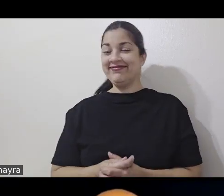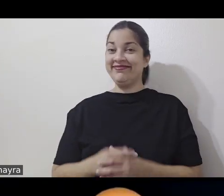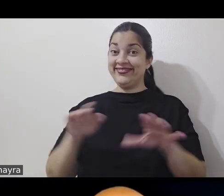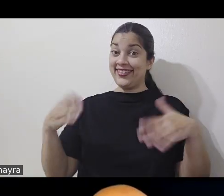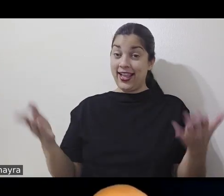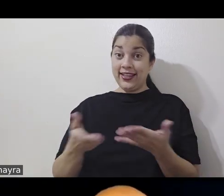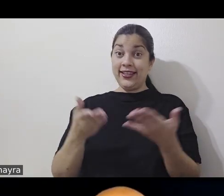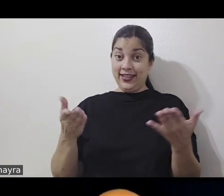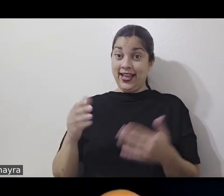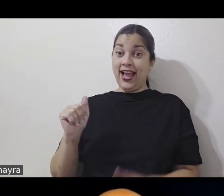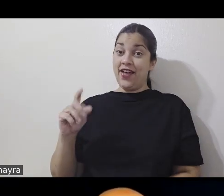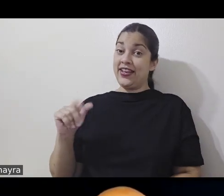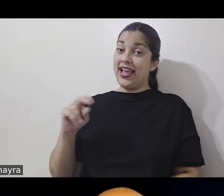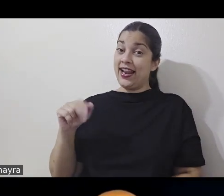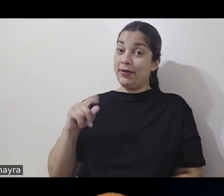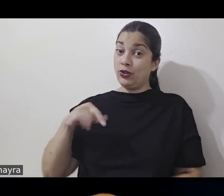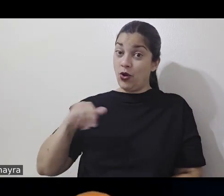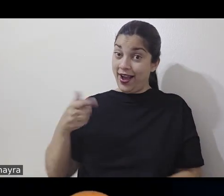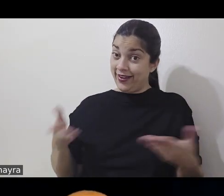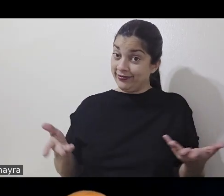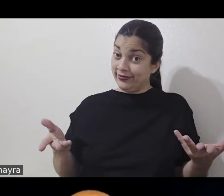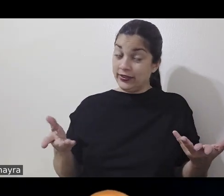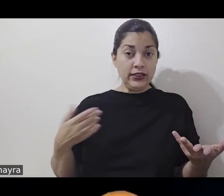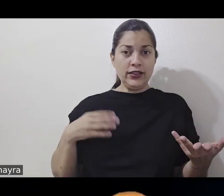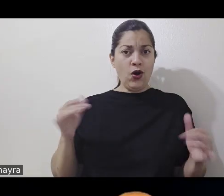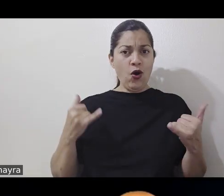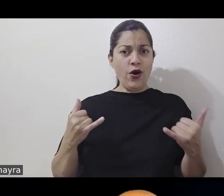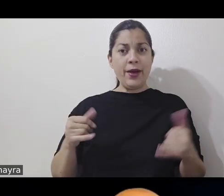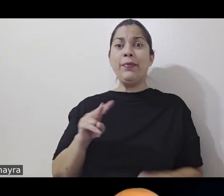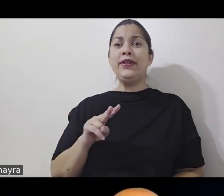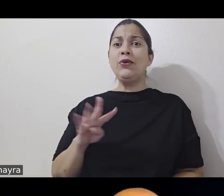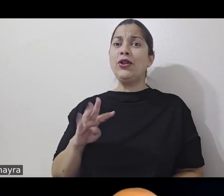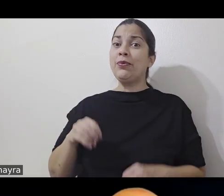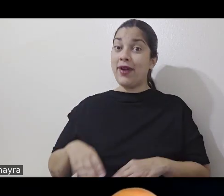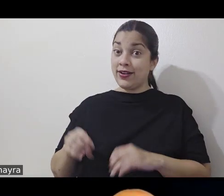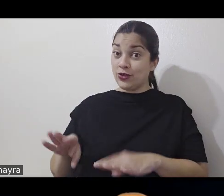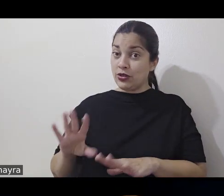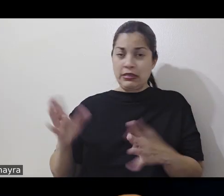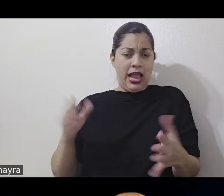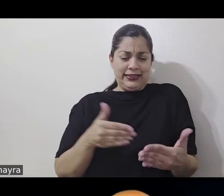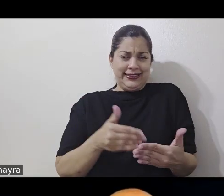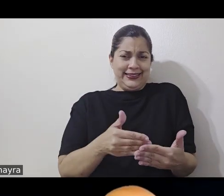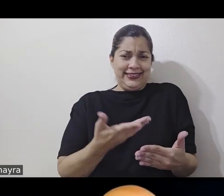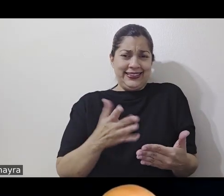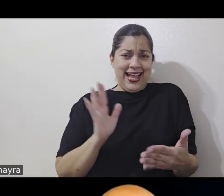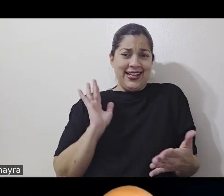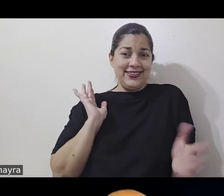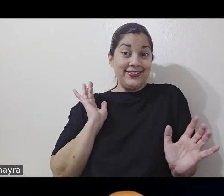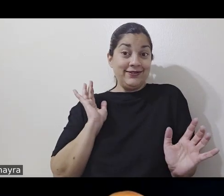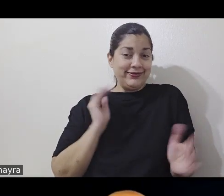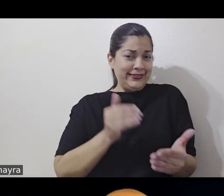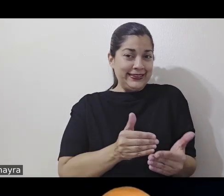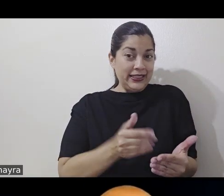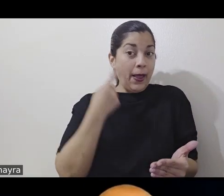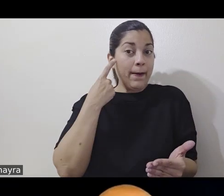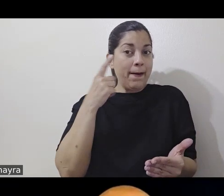Mira, pues aquí es que estamos, Adriana Pantoja por aquí. Y entonces resulta que hoy es 24 de marzo, o sea que estamos a ley de nada. A ley